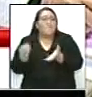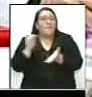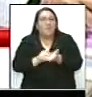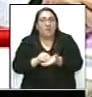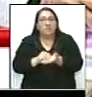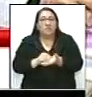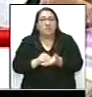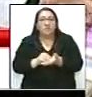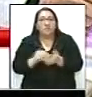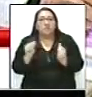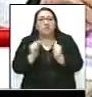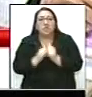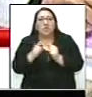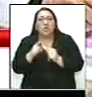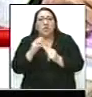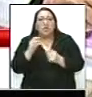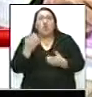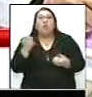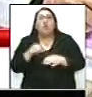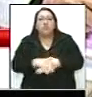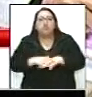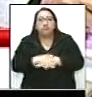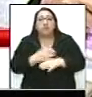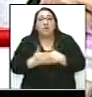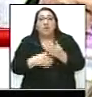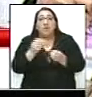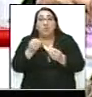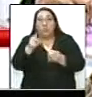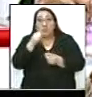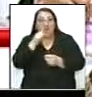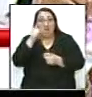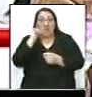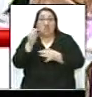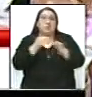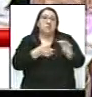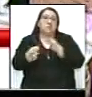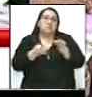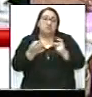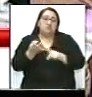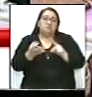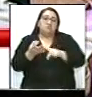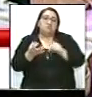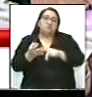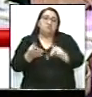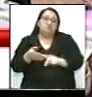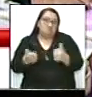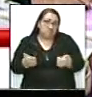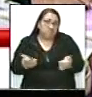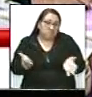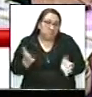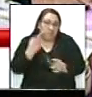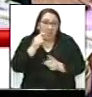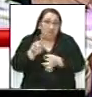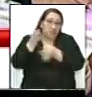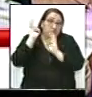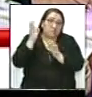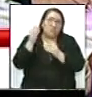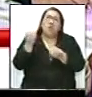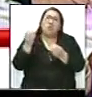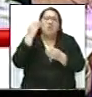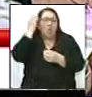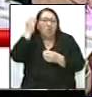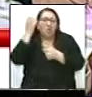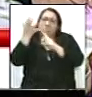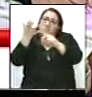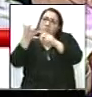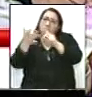que corresponden a la operatividad, porque usted ayer explicaba que en la exposición de motivos de